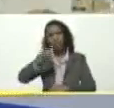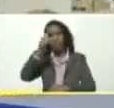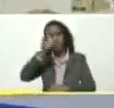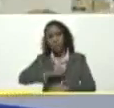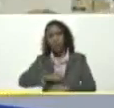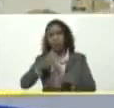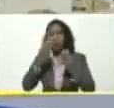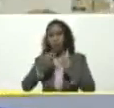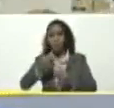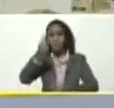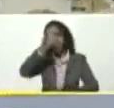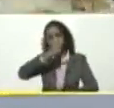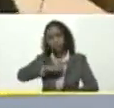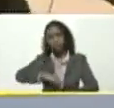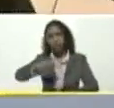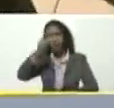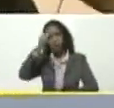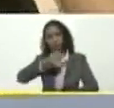mucha paciencia,